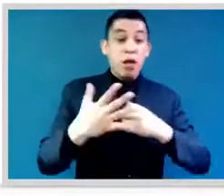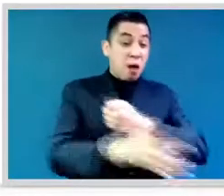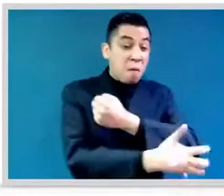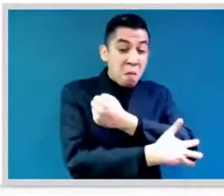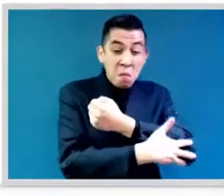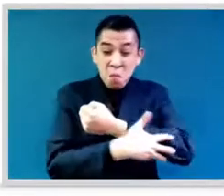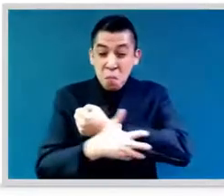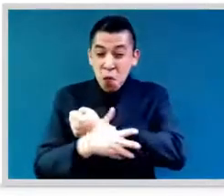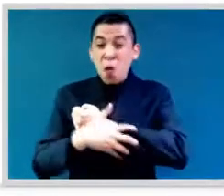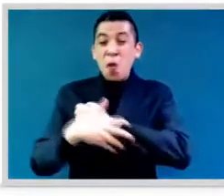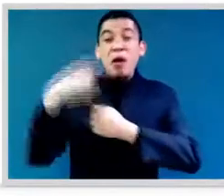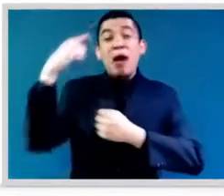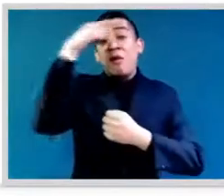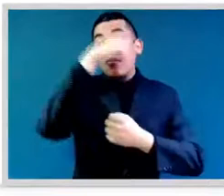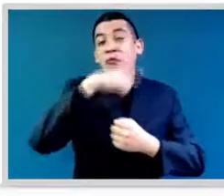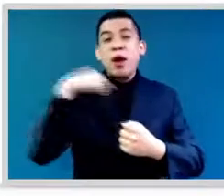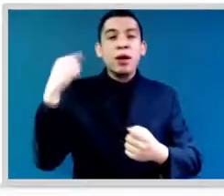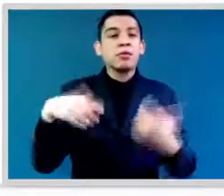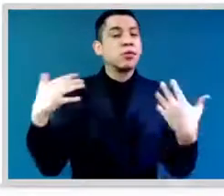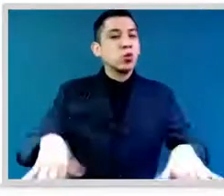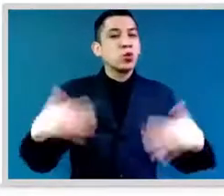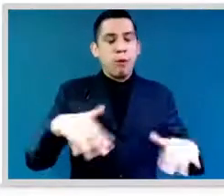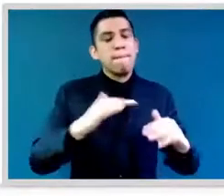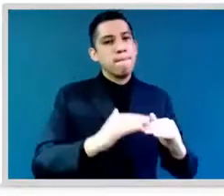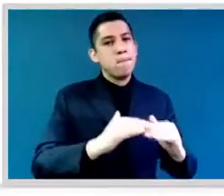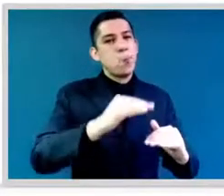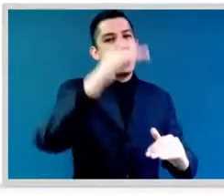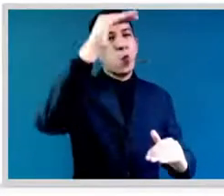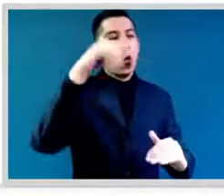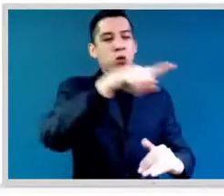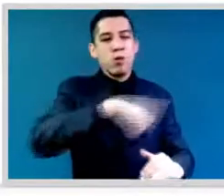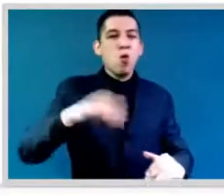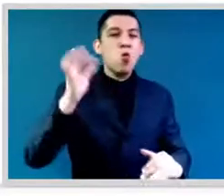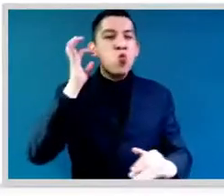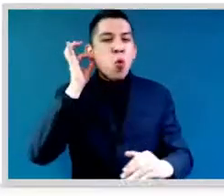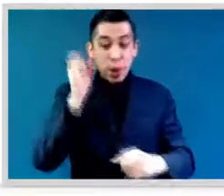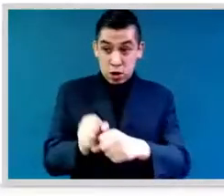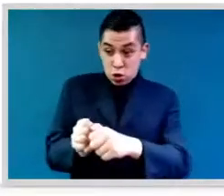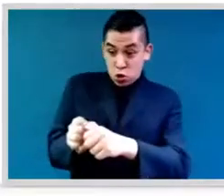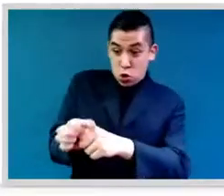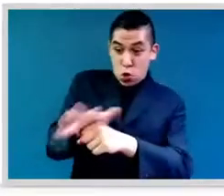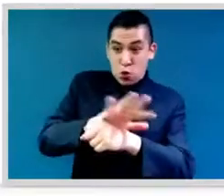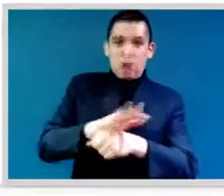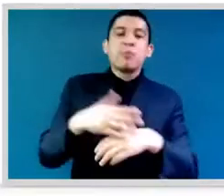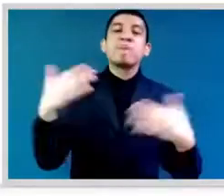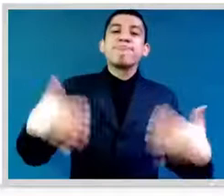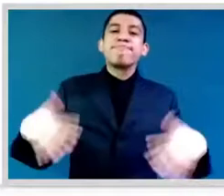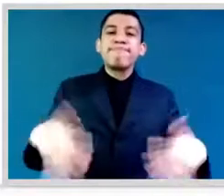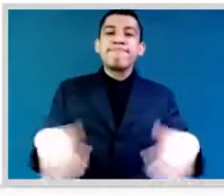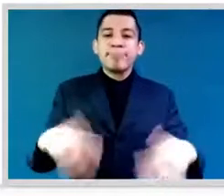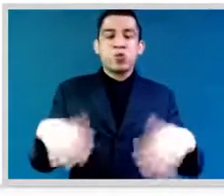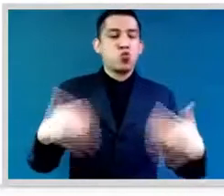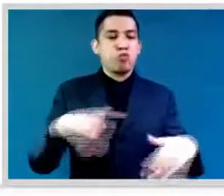has made that so much worse. As we globally come out of this,